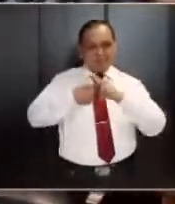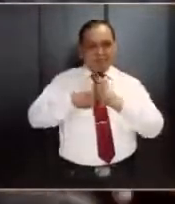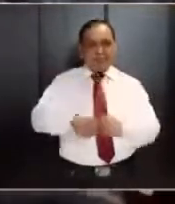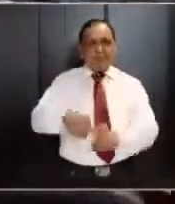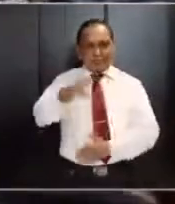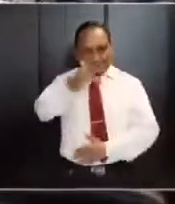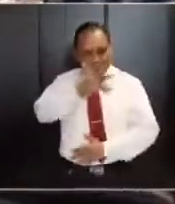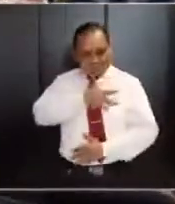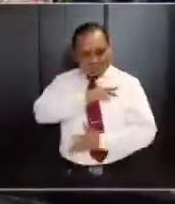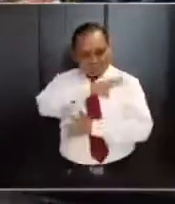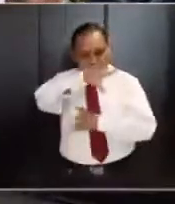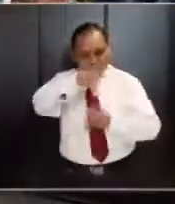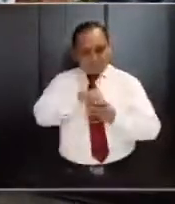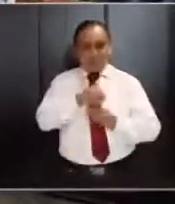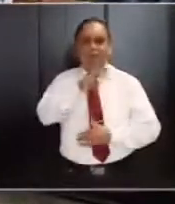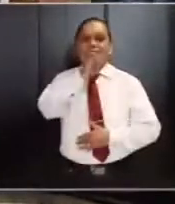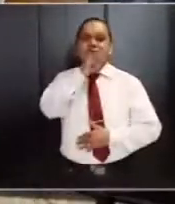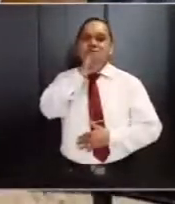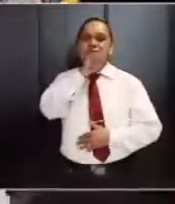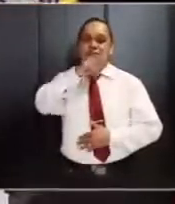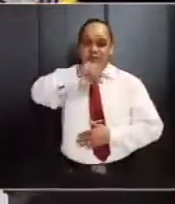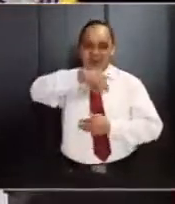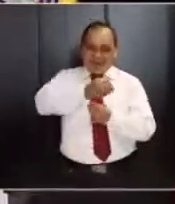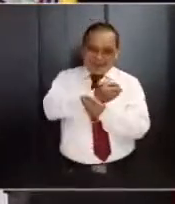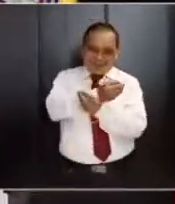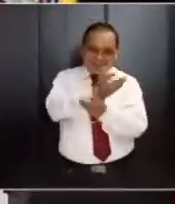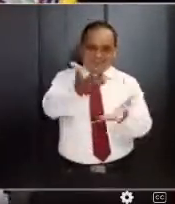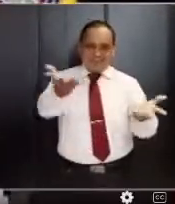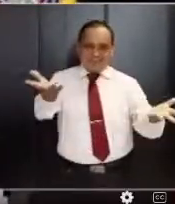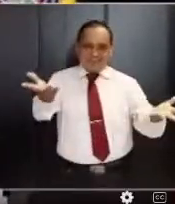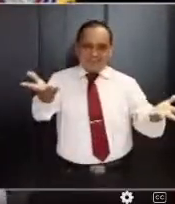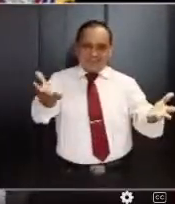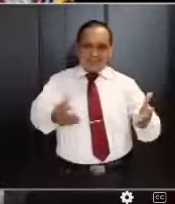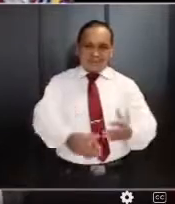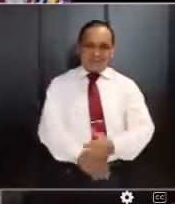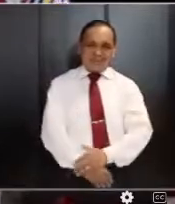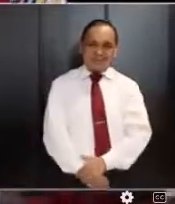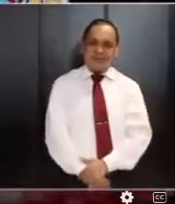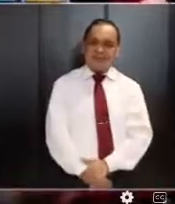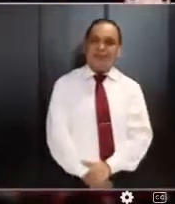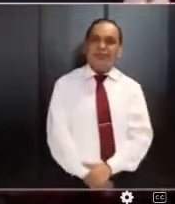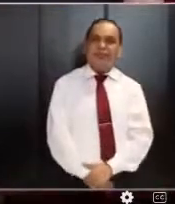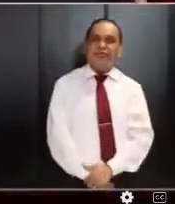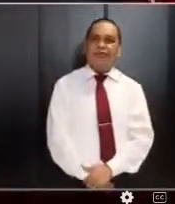el corazón, dedicado a todas las mamacitas. Señora, señora.